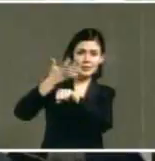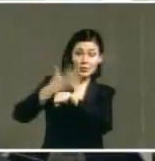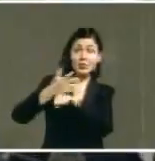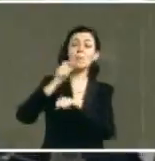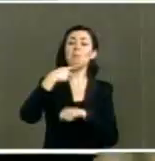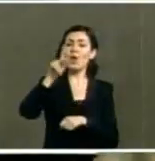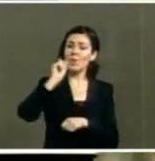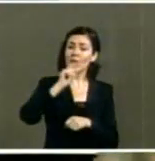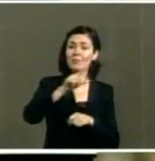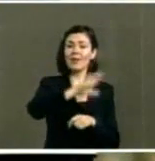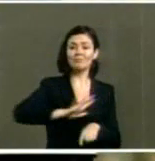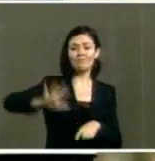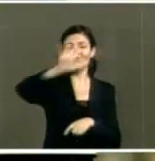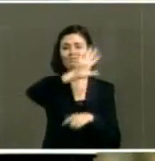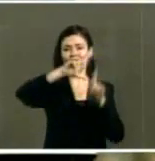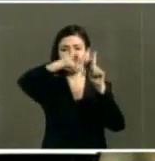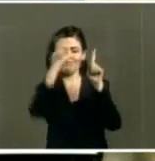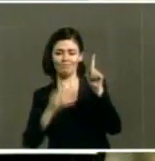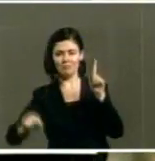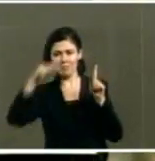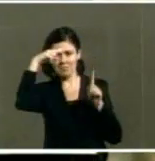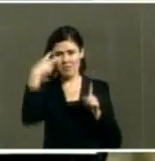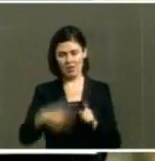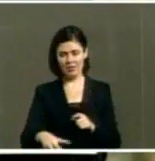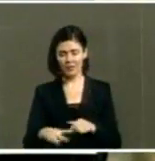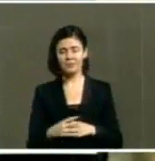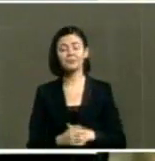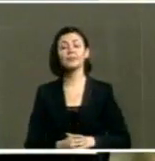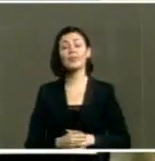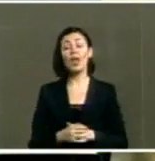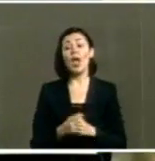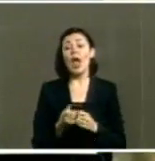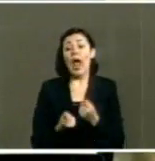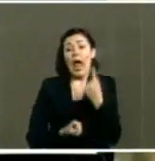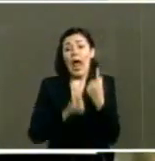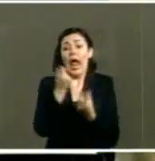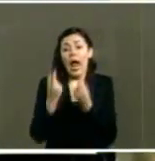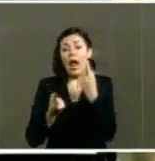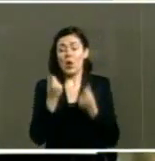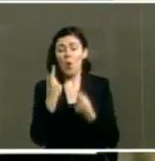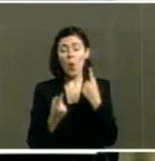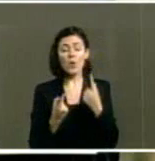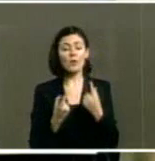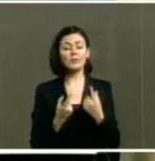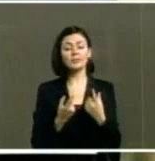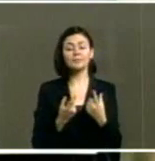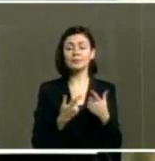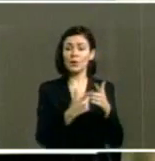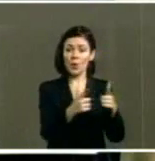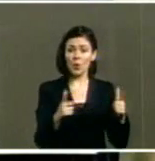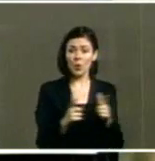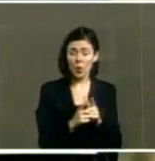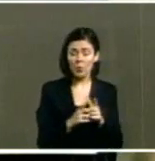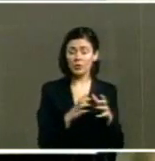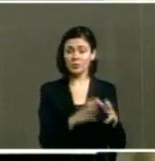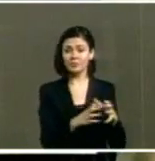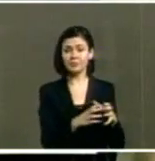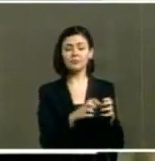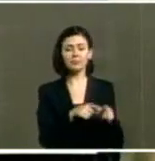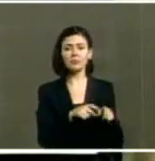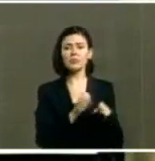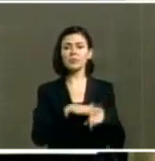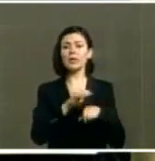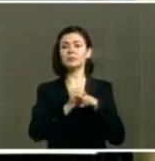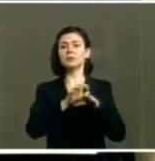país. Para algunos, esta expansión no tendría consecuencias mientras no